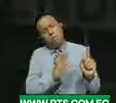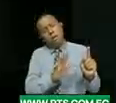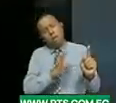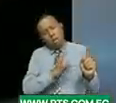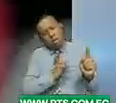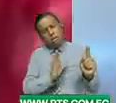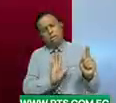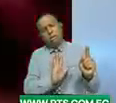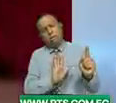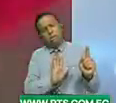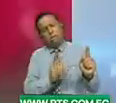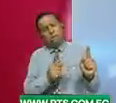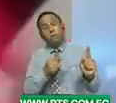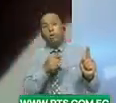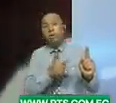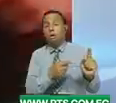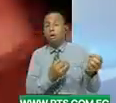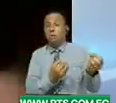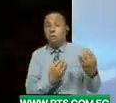familia.